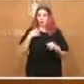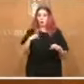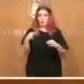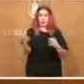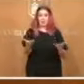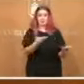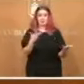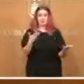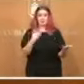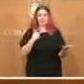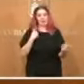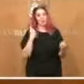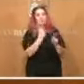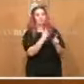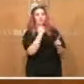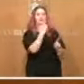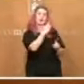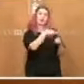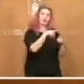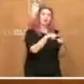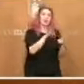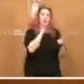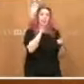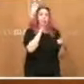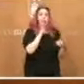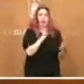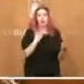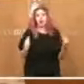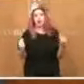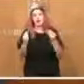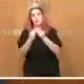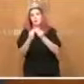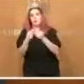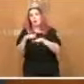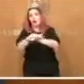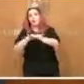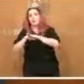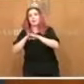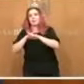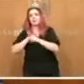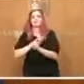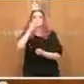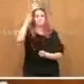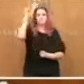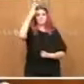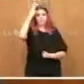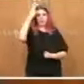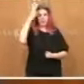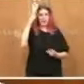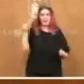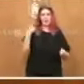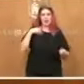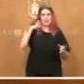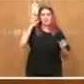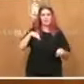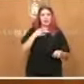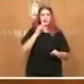cuando estamos en la oposición decimos una cosa y ahora que cogobernamos decimos la contraria. Eso sí es populismo e